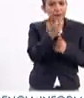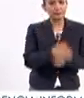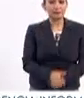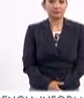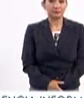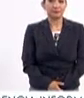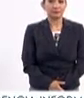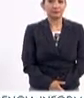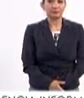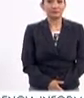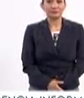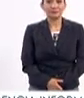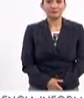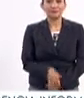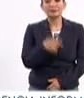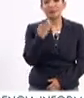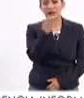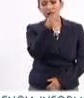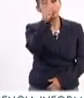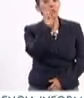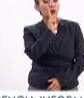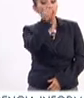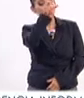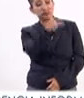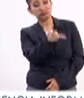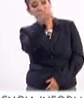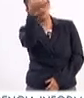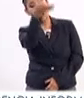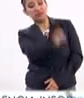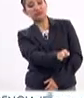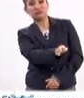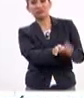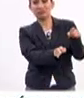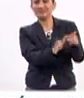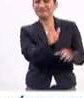realmente. La parte de llamarla una traidora me parece